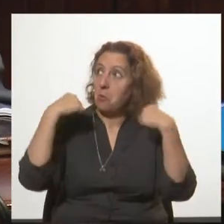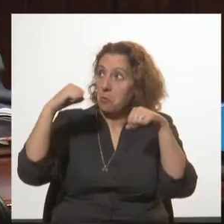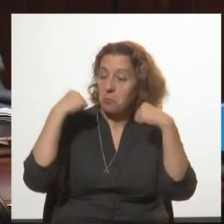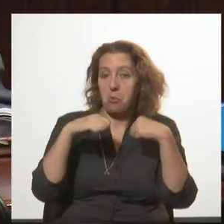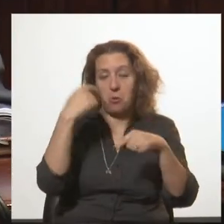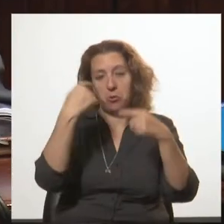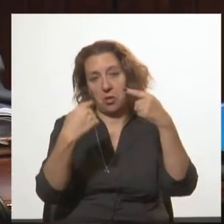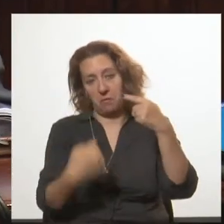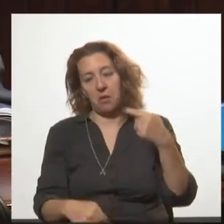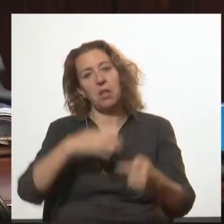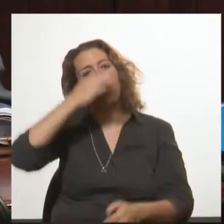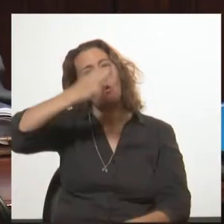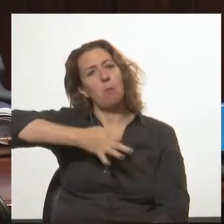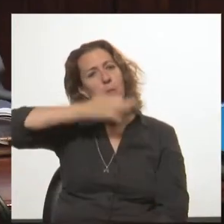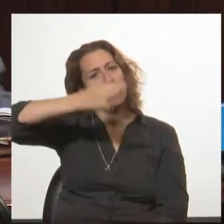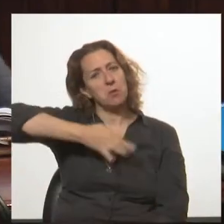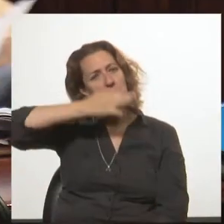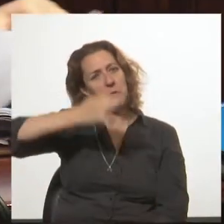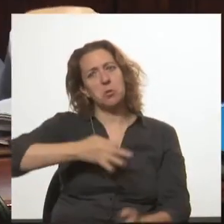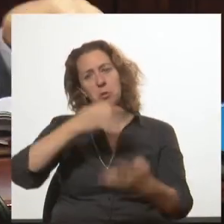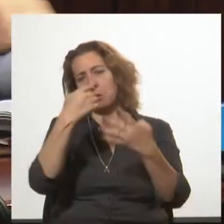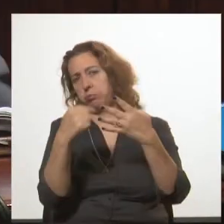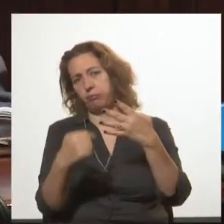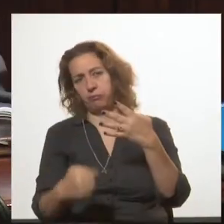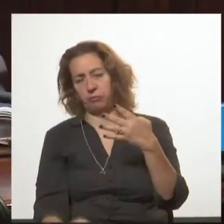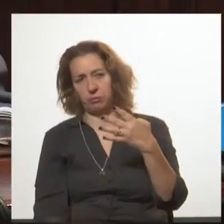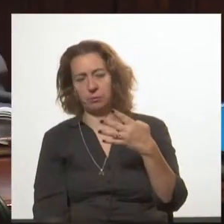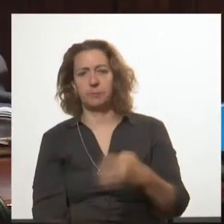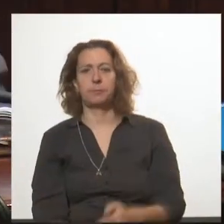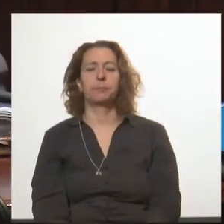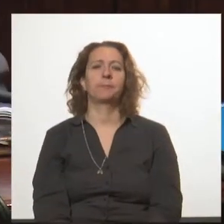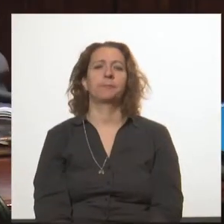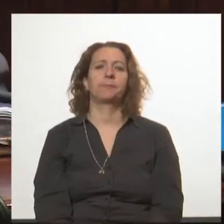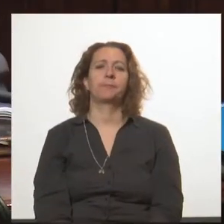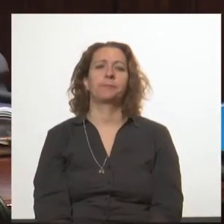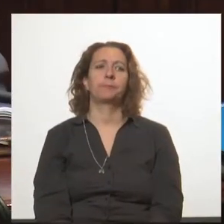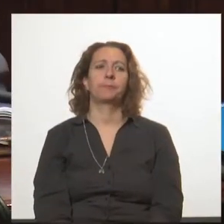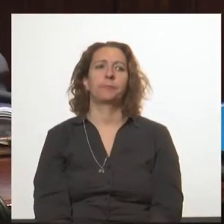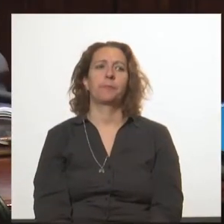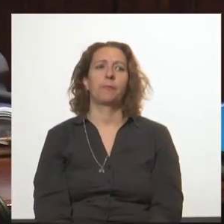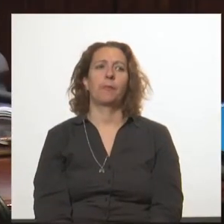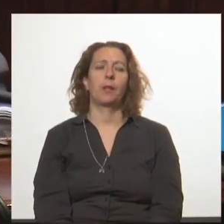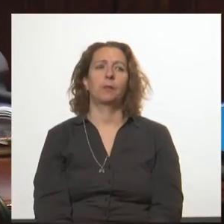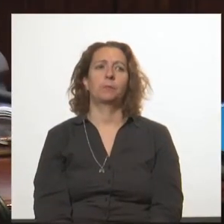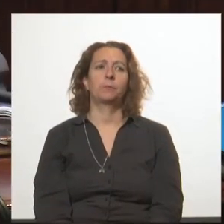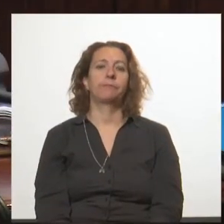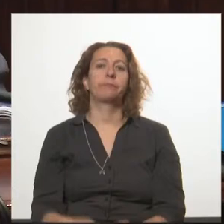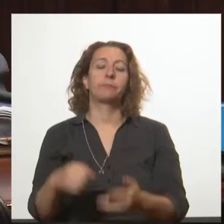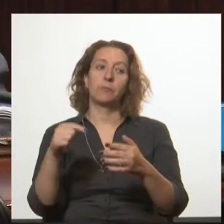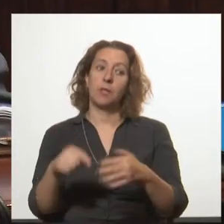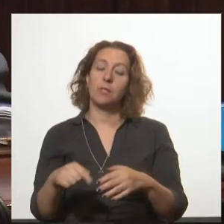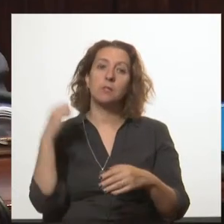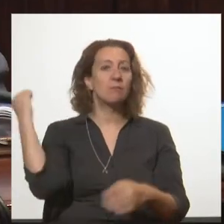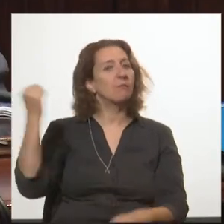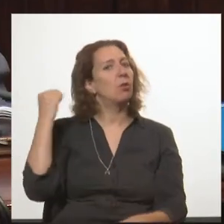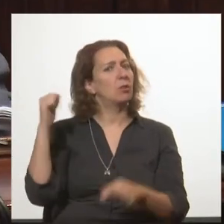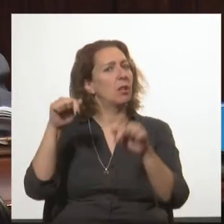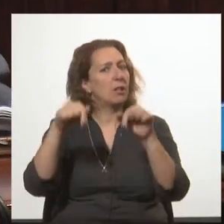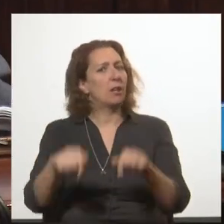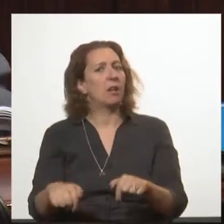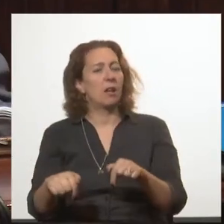un recinto ferial y los servicios conexos y complementarios y preciso aquí